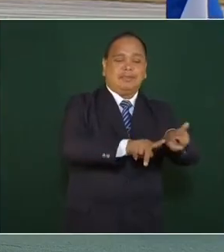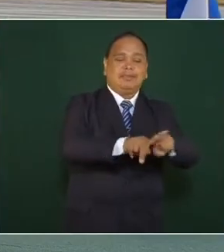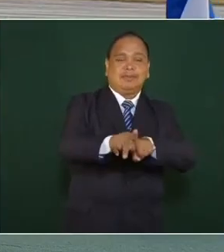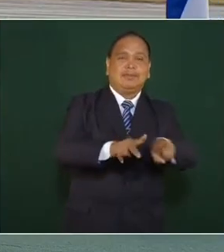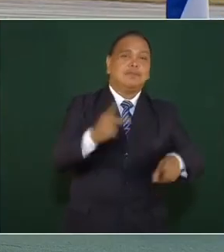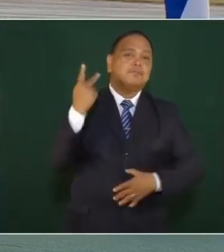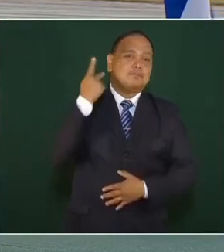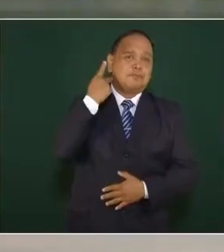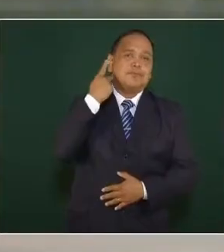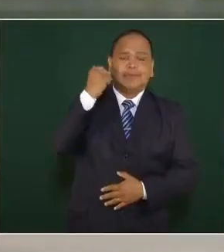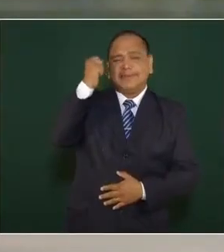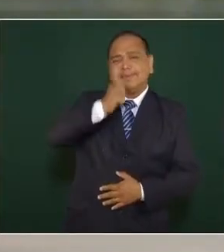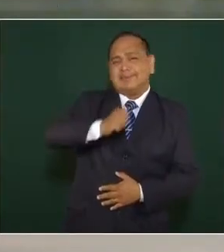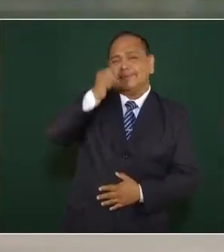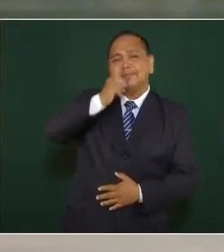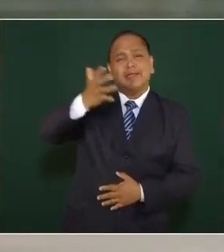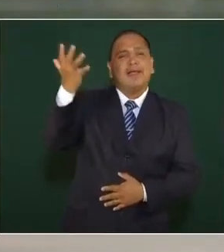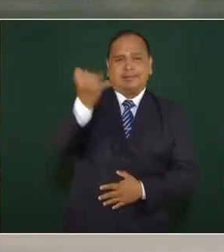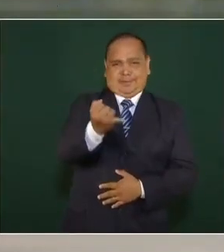desde siempre.